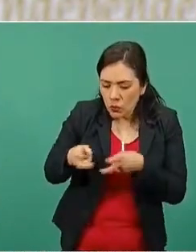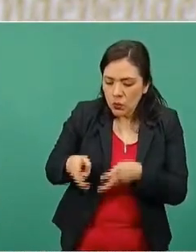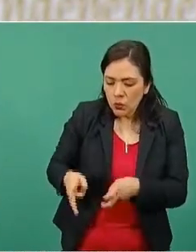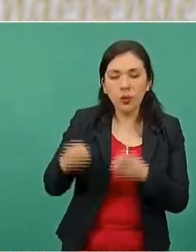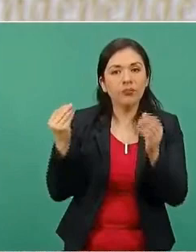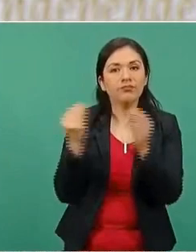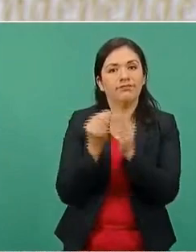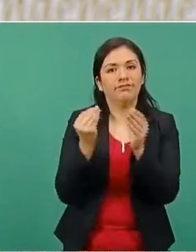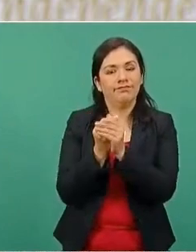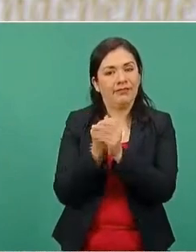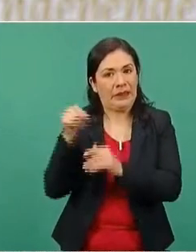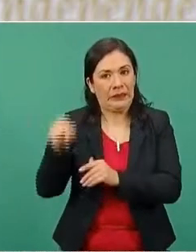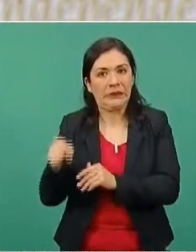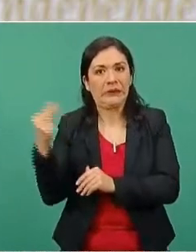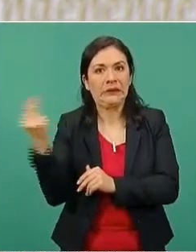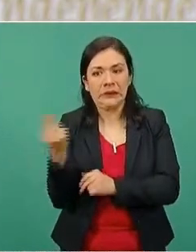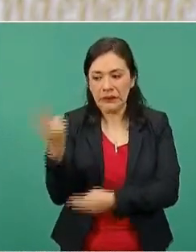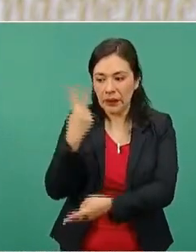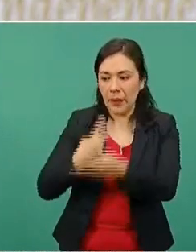su